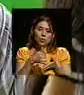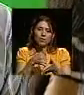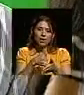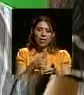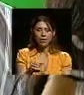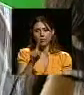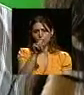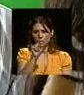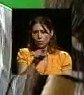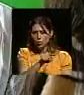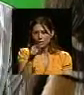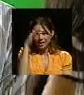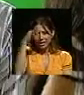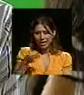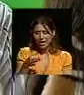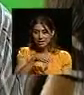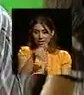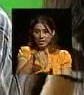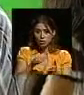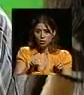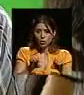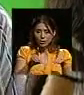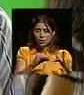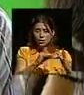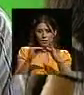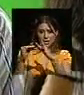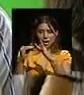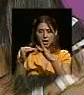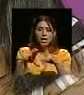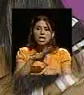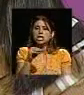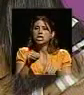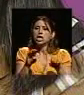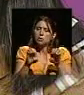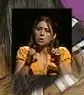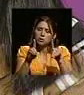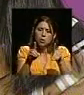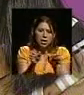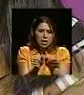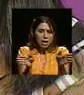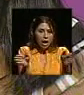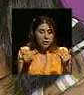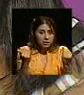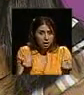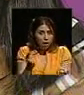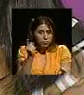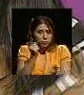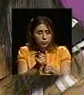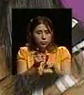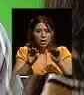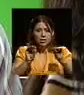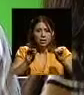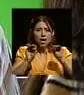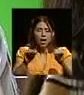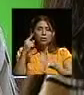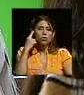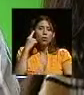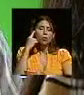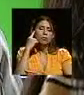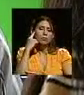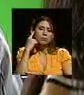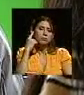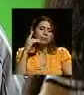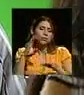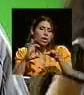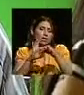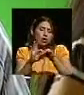educación especial en nuestro país y en sí la enseñanza en general está enseñando correctamente, un poco más a fondo, para lo que es enseñar sobre